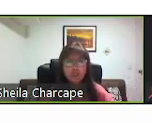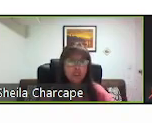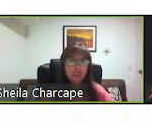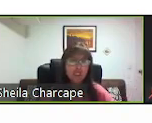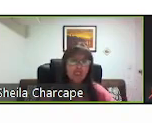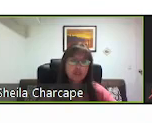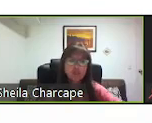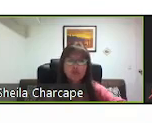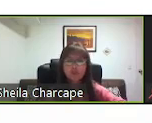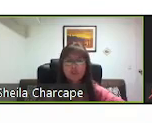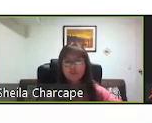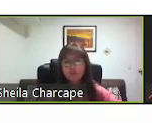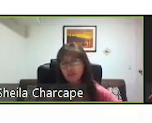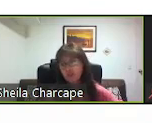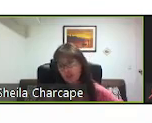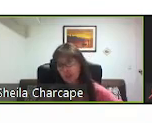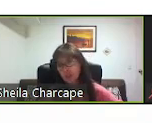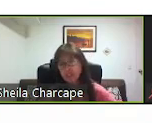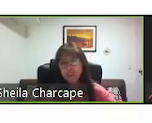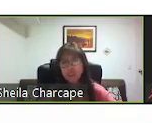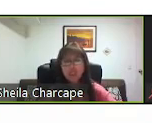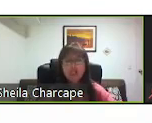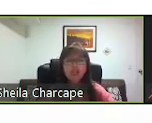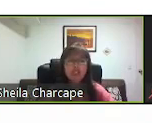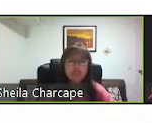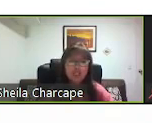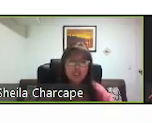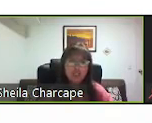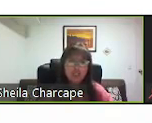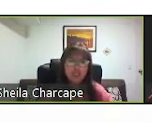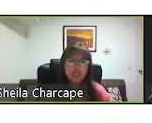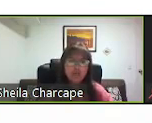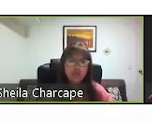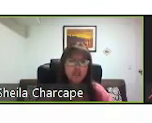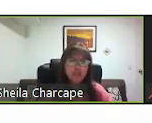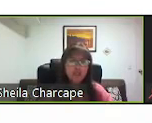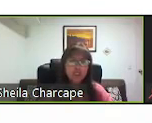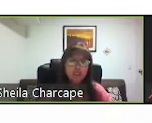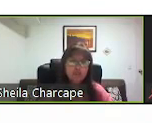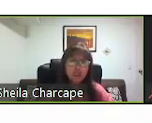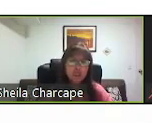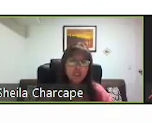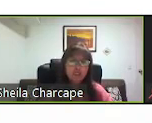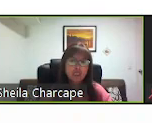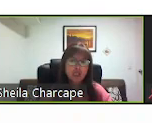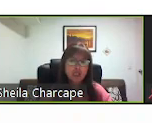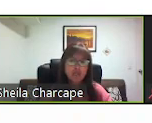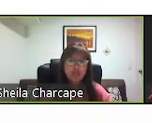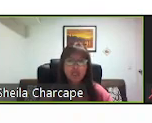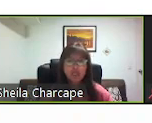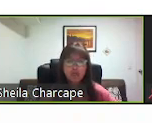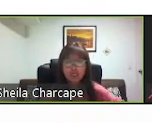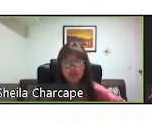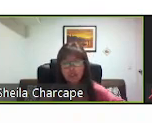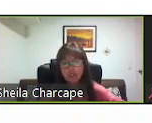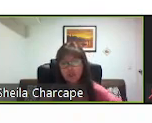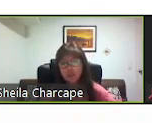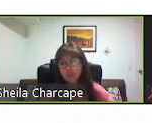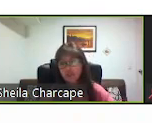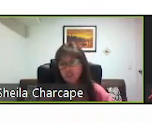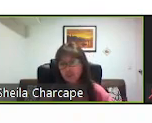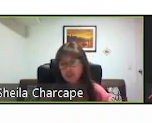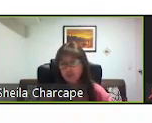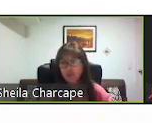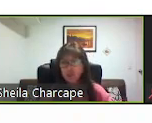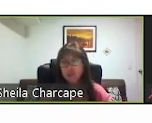equipo, que sería el estudio radiológico, habría que tener el equipo de rayos X para que se le haga la placa y viendo el grado